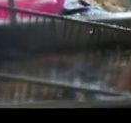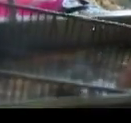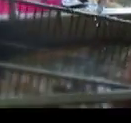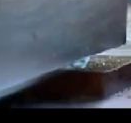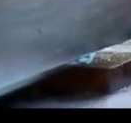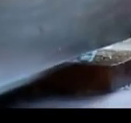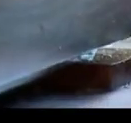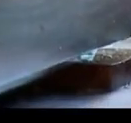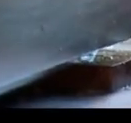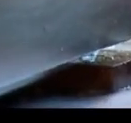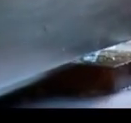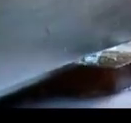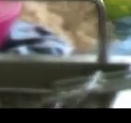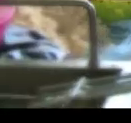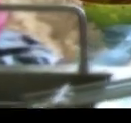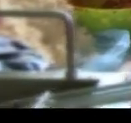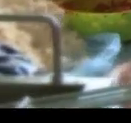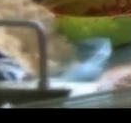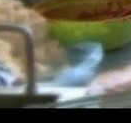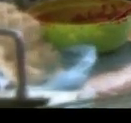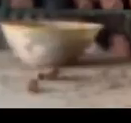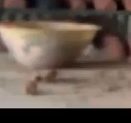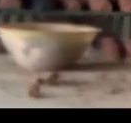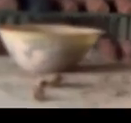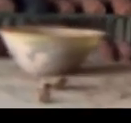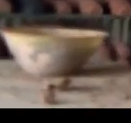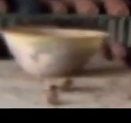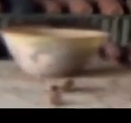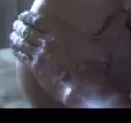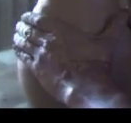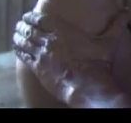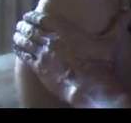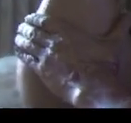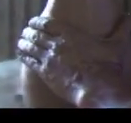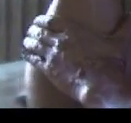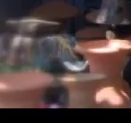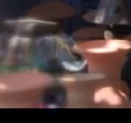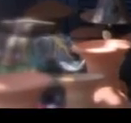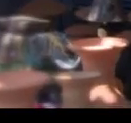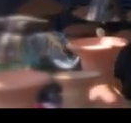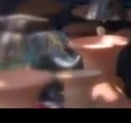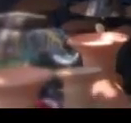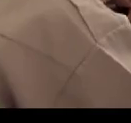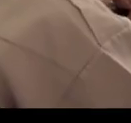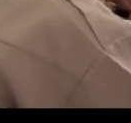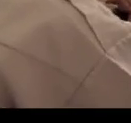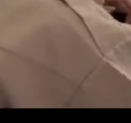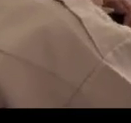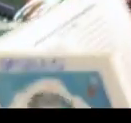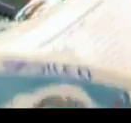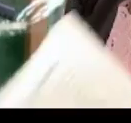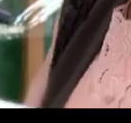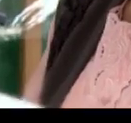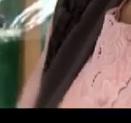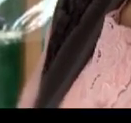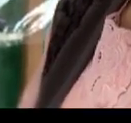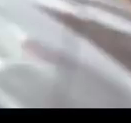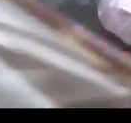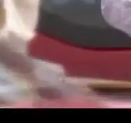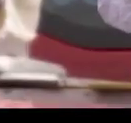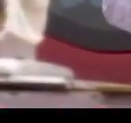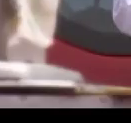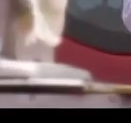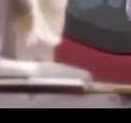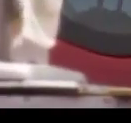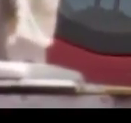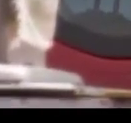y breteadora, pero sobre todo, humilde. Somos a nuestra manera felices, y de ahí que nos tilden con toda